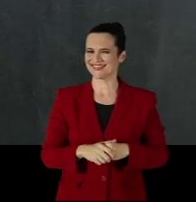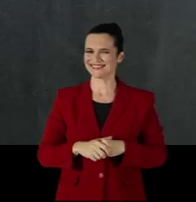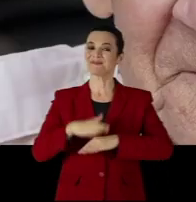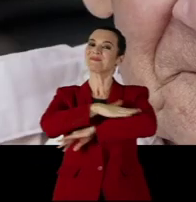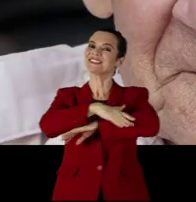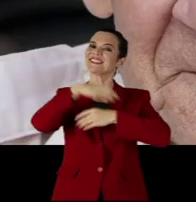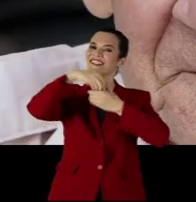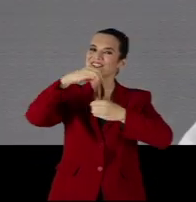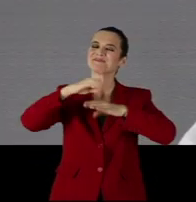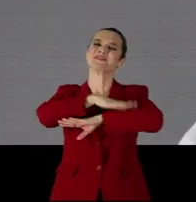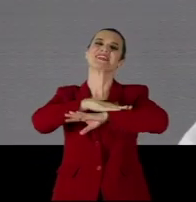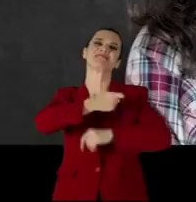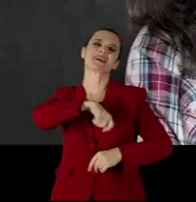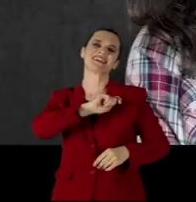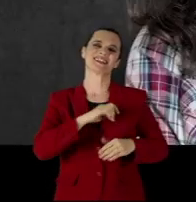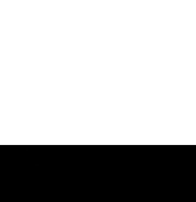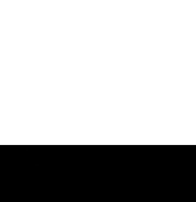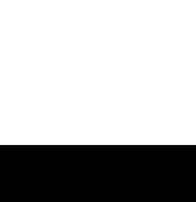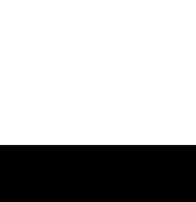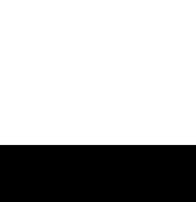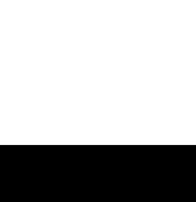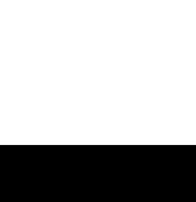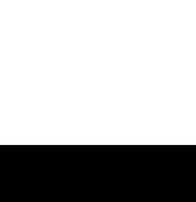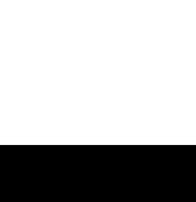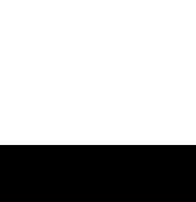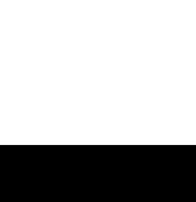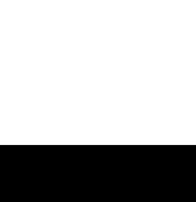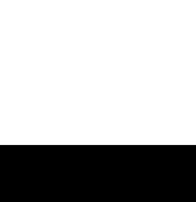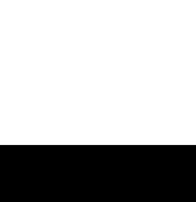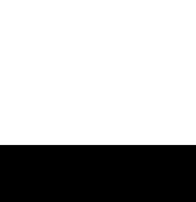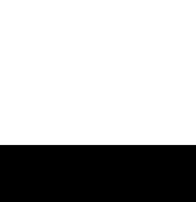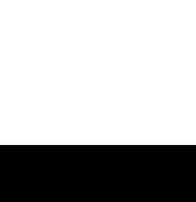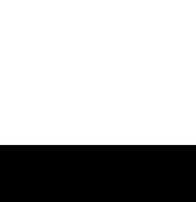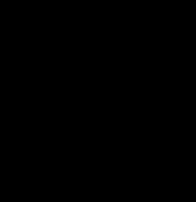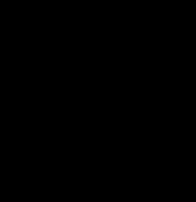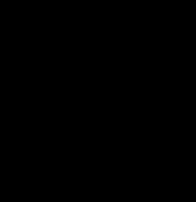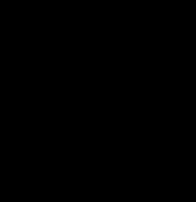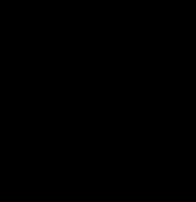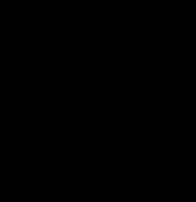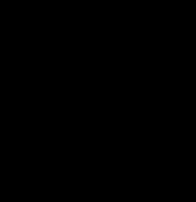Listos para votar. Listas para votar. Junta de Castilla y León.